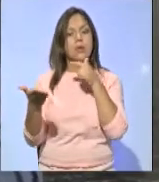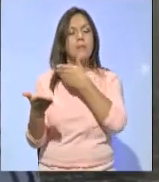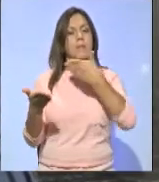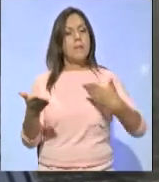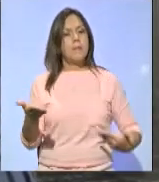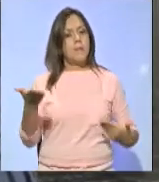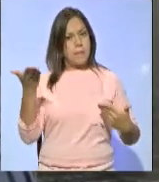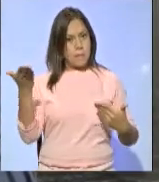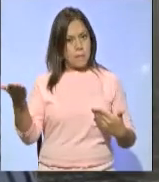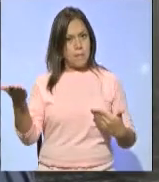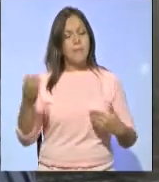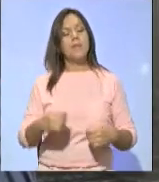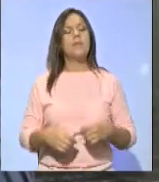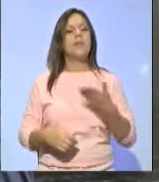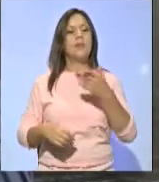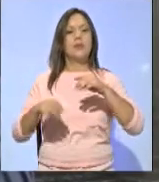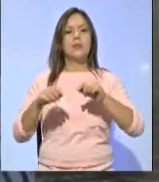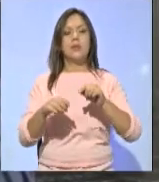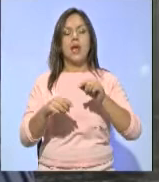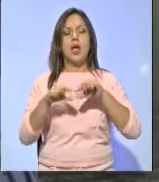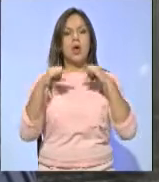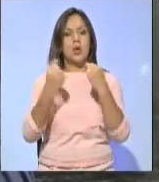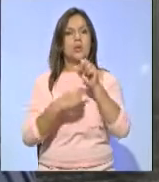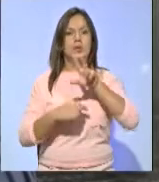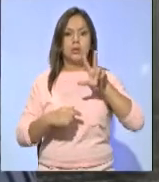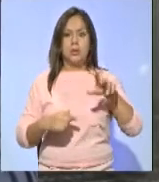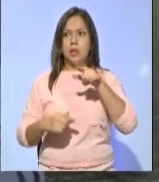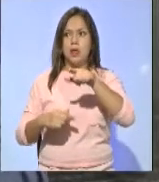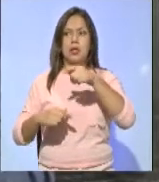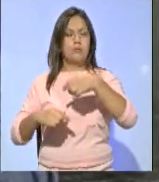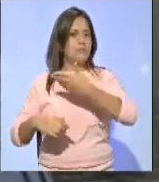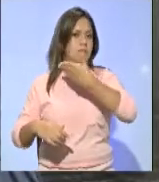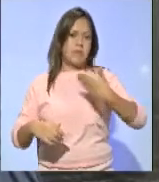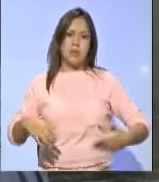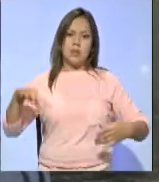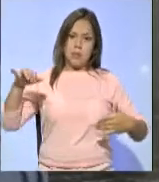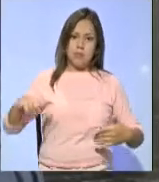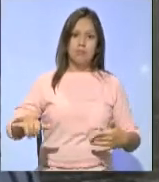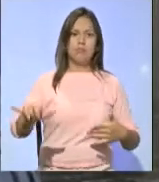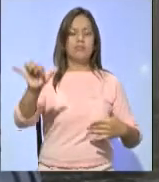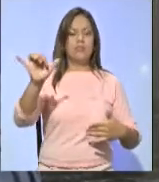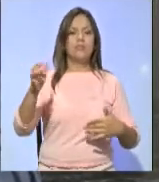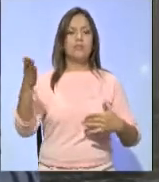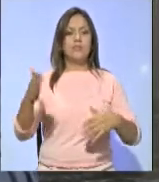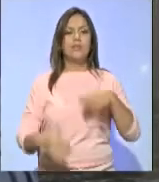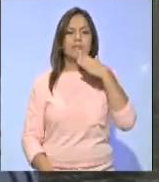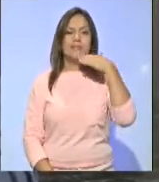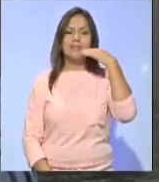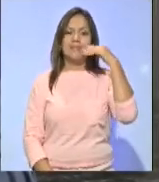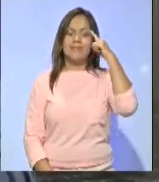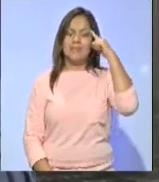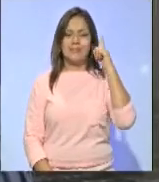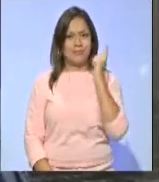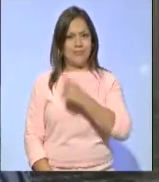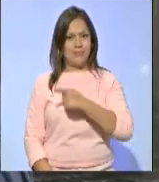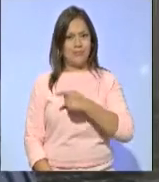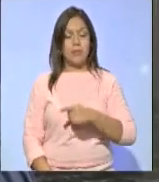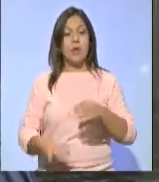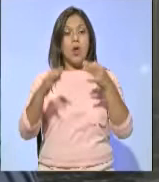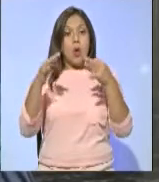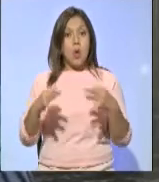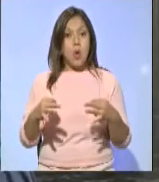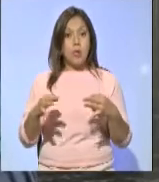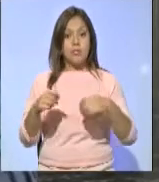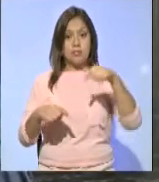presidente del movimiento Alianza País, presidente vitalicio del movimiento de gobierno, Rafael Correa, quien ha propósito se encuentra